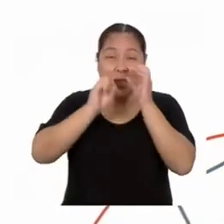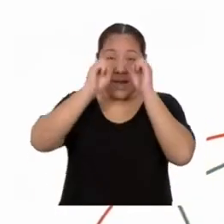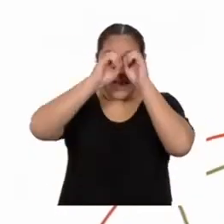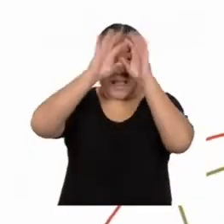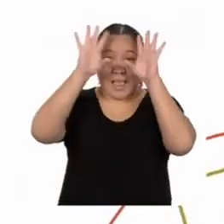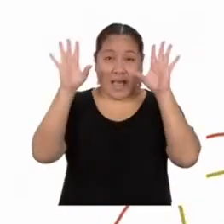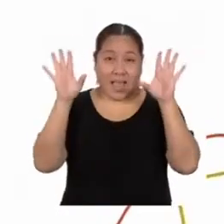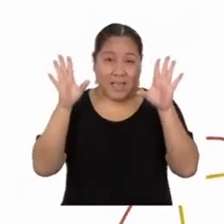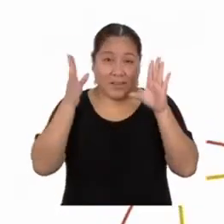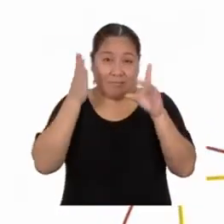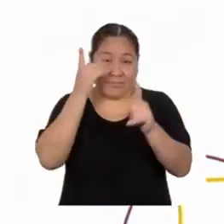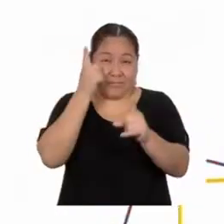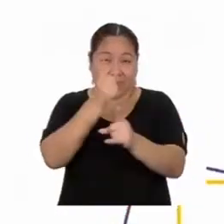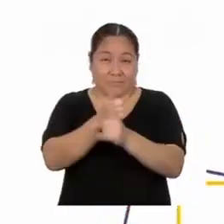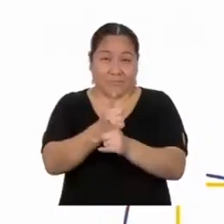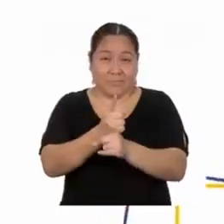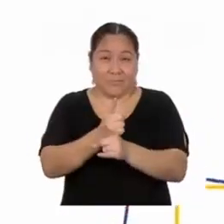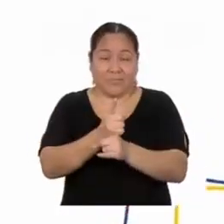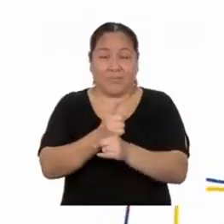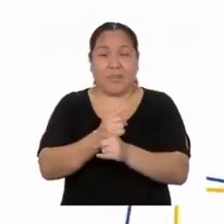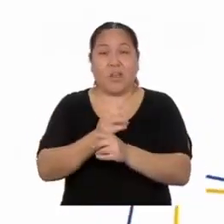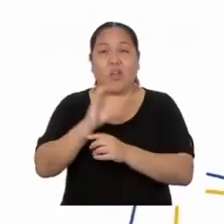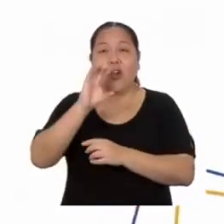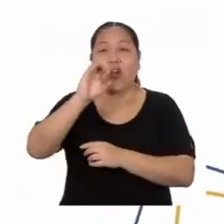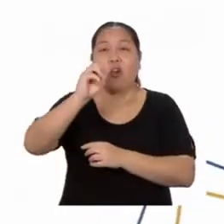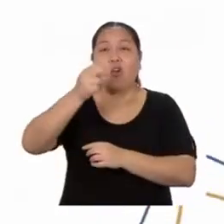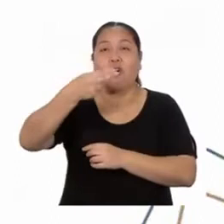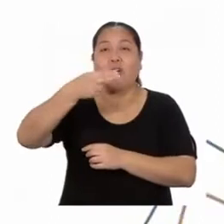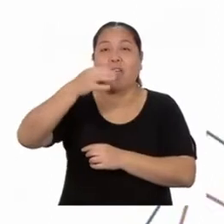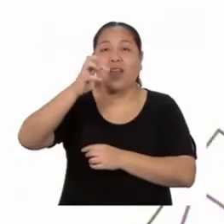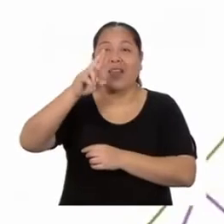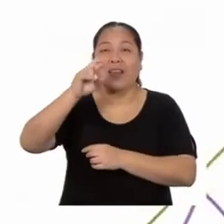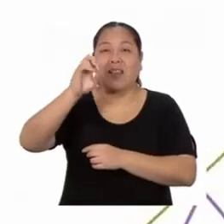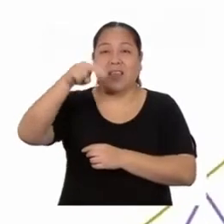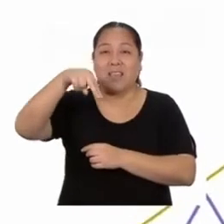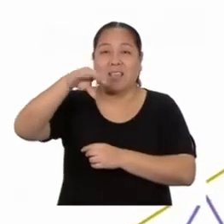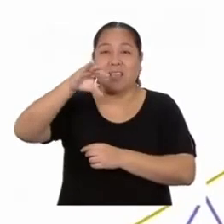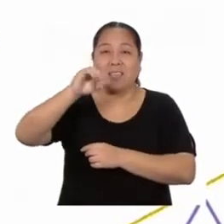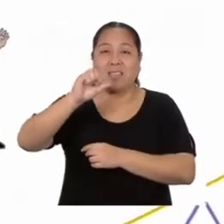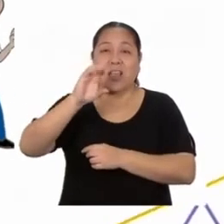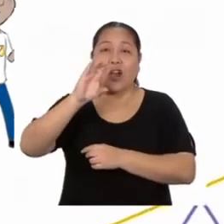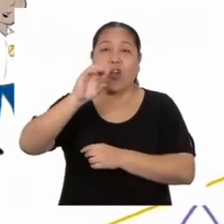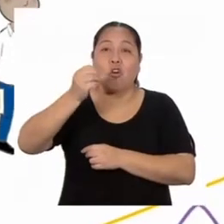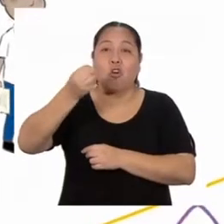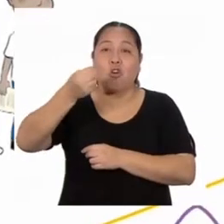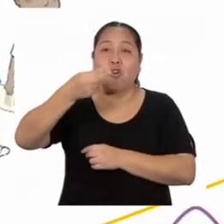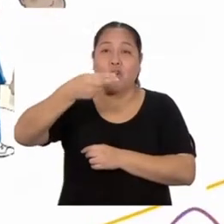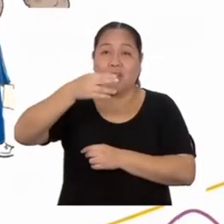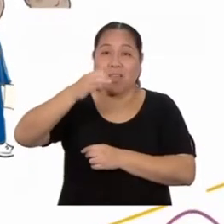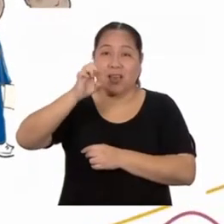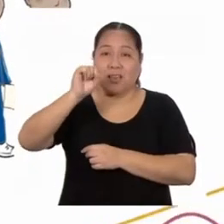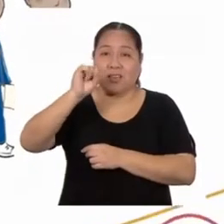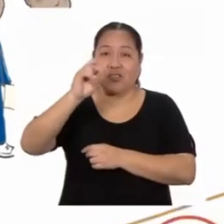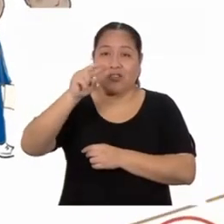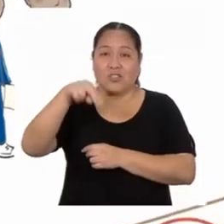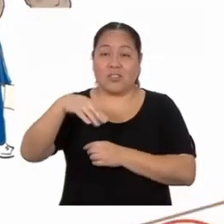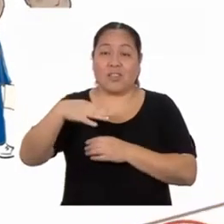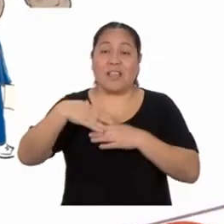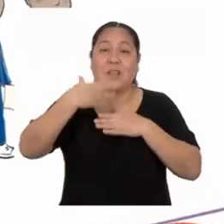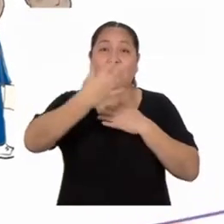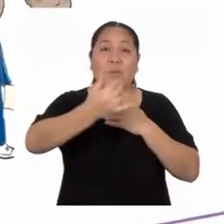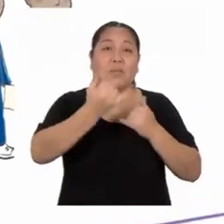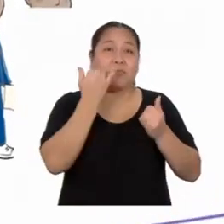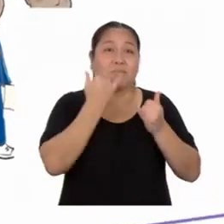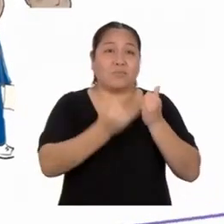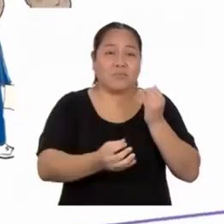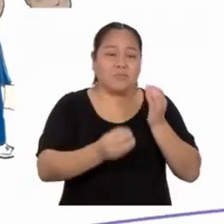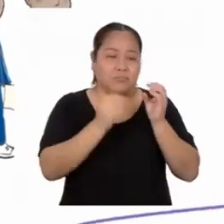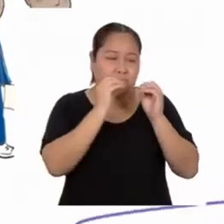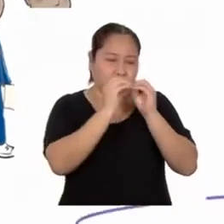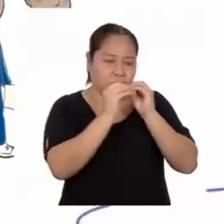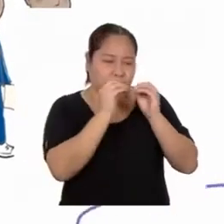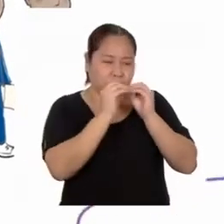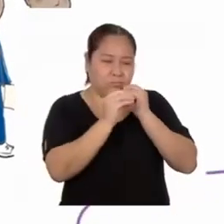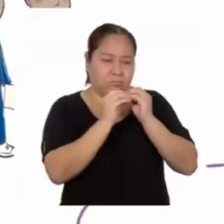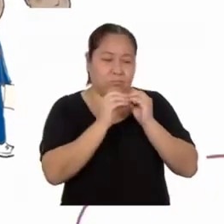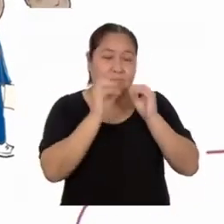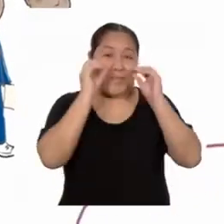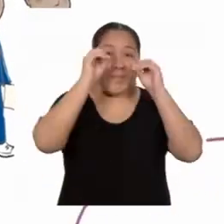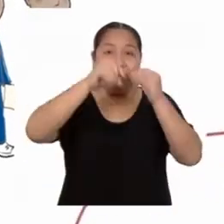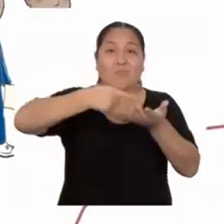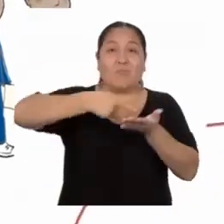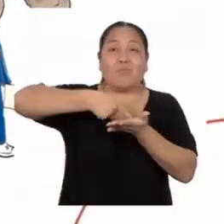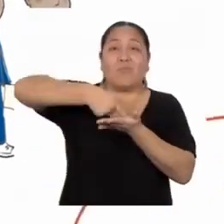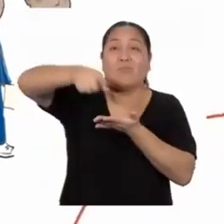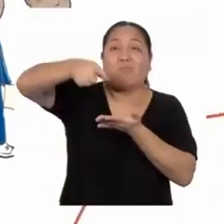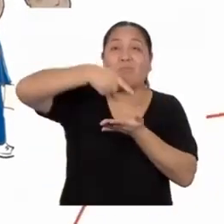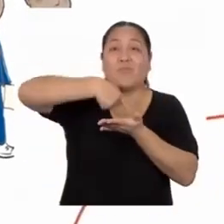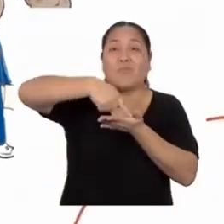precisa, aplicando la coherencia y la cohesión. Posteriormente, aprendimos a editar y publicar nuestro reglamento.